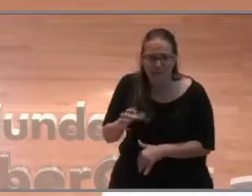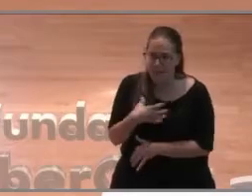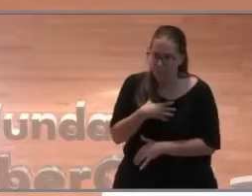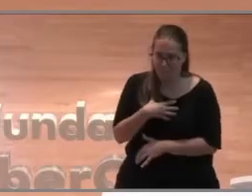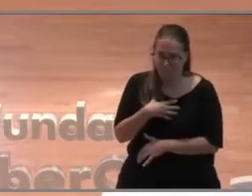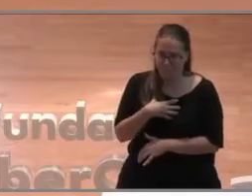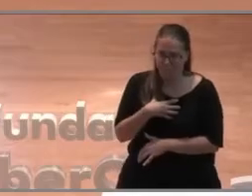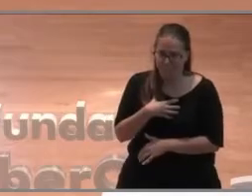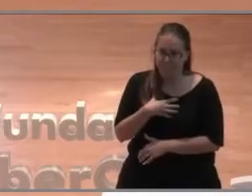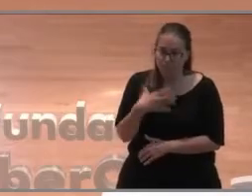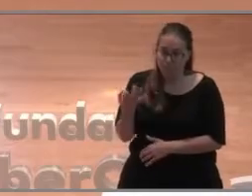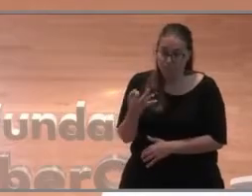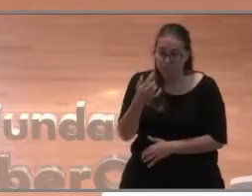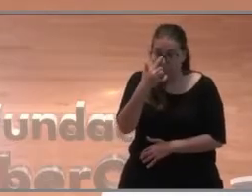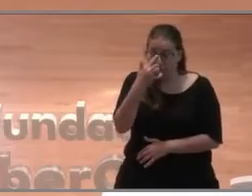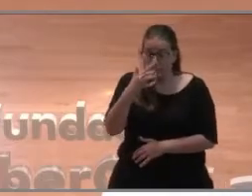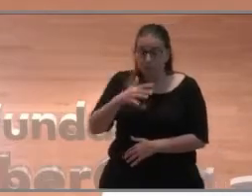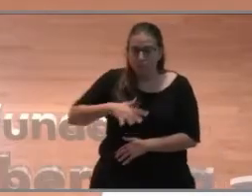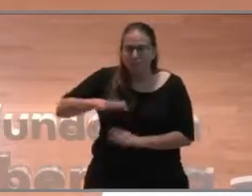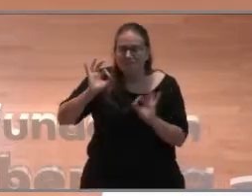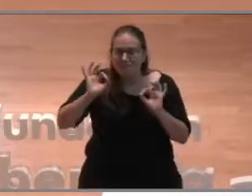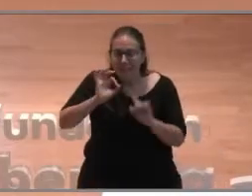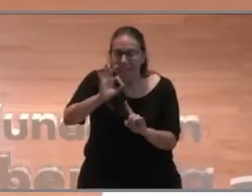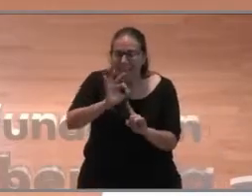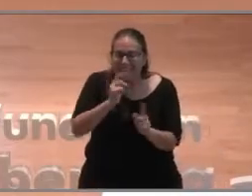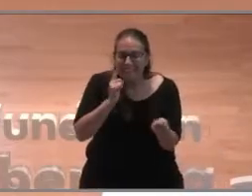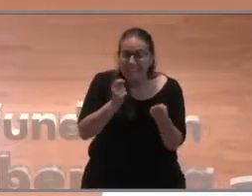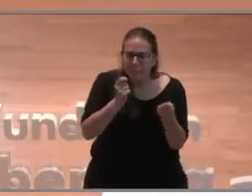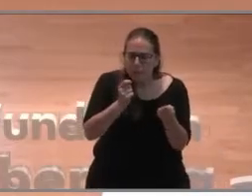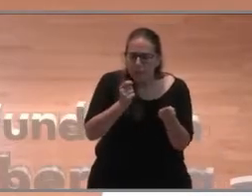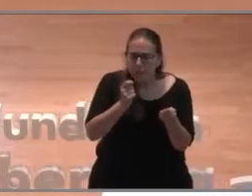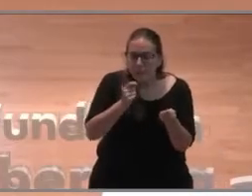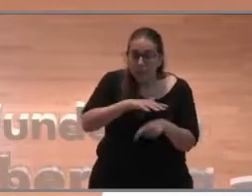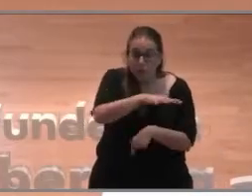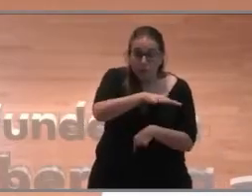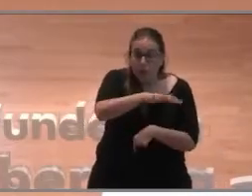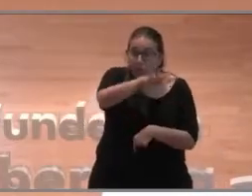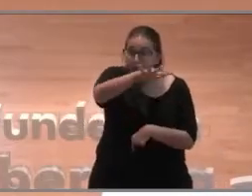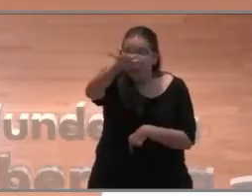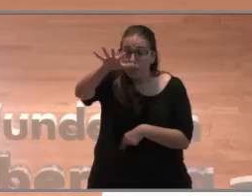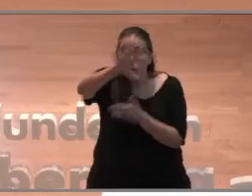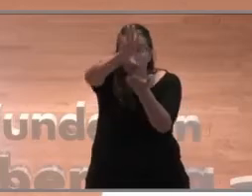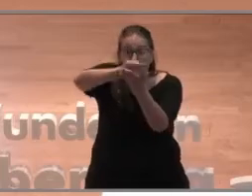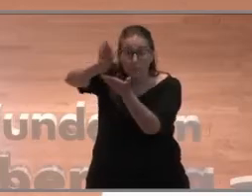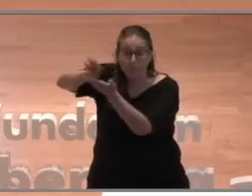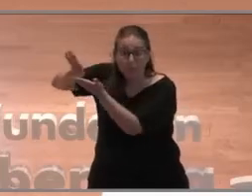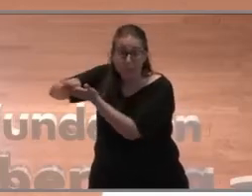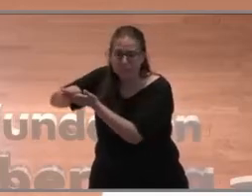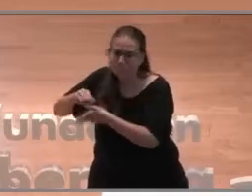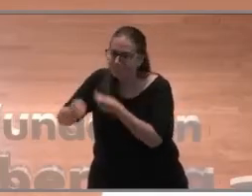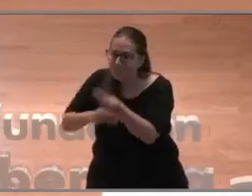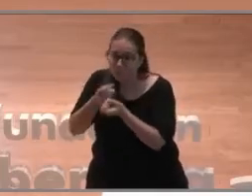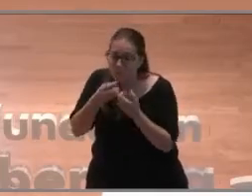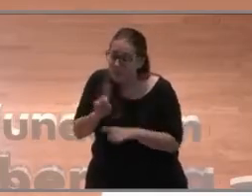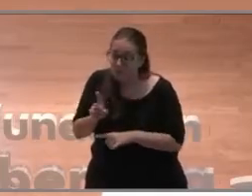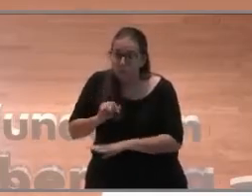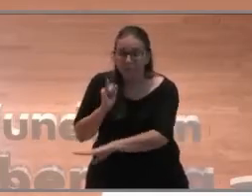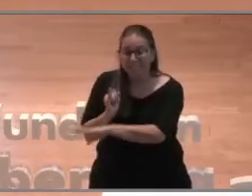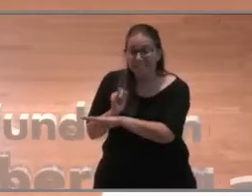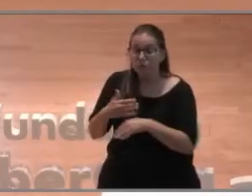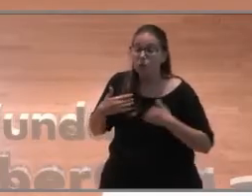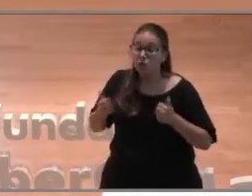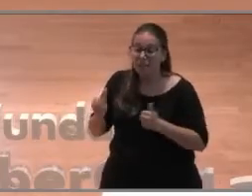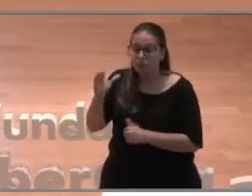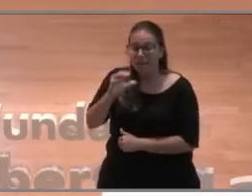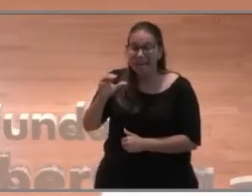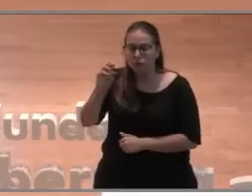que tomar estaciones que sean representativas de la media de cada sitio y no estaba bien hecho. Entonces, el propio Instituto de Salud Carlos